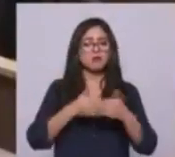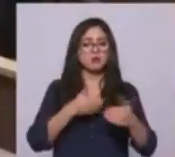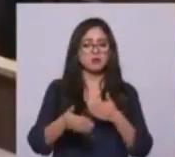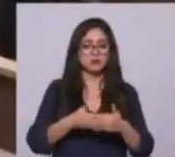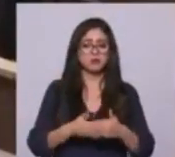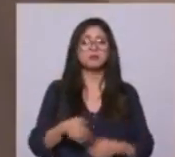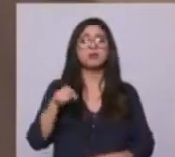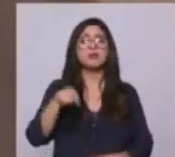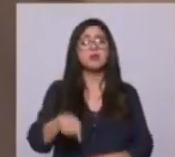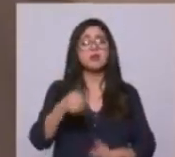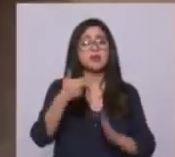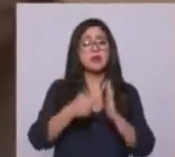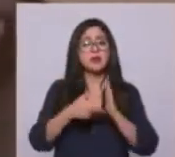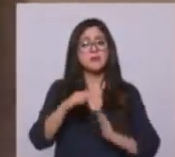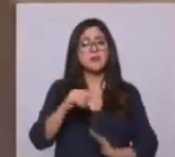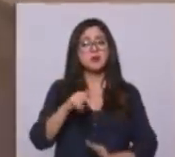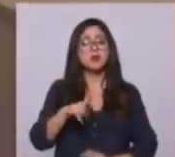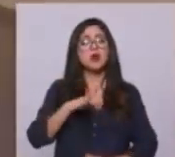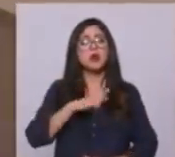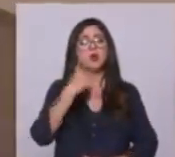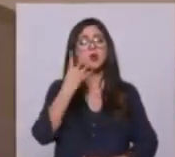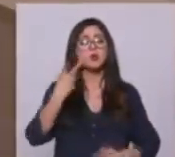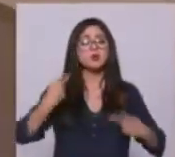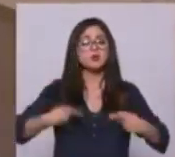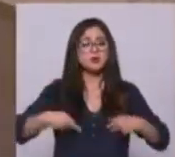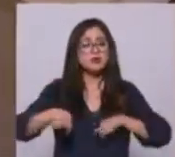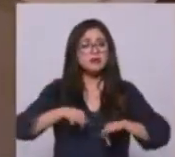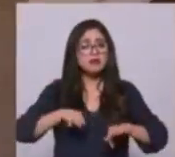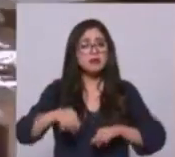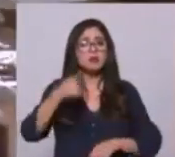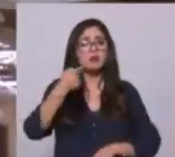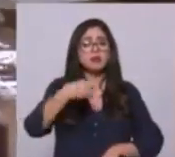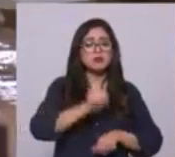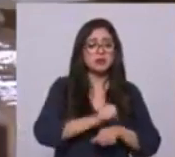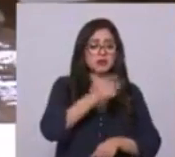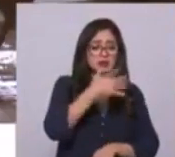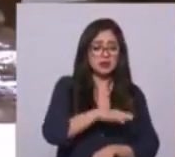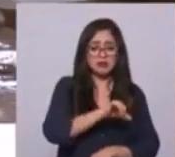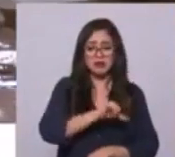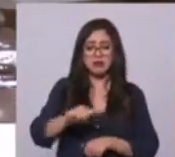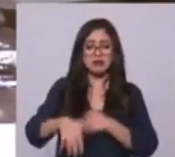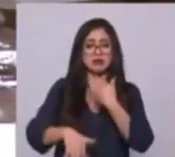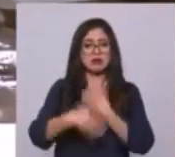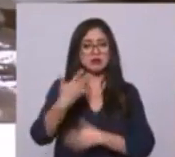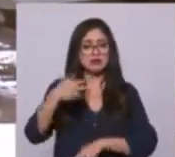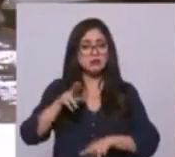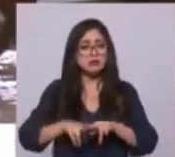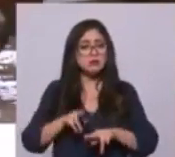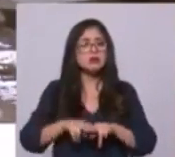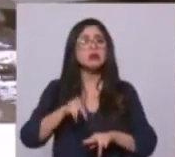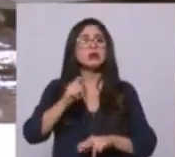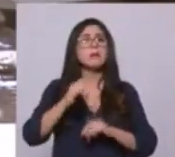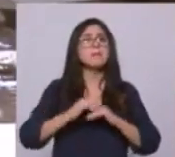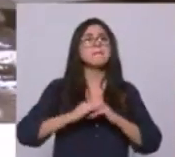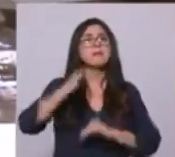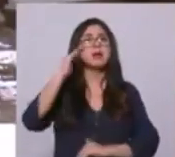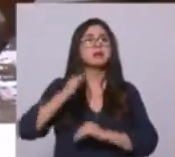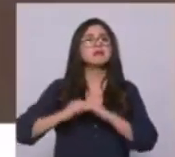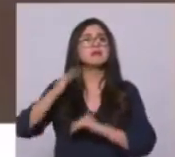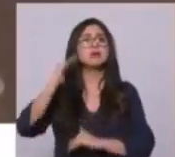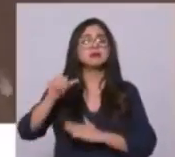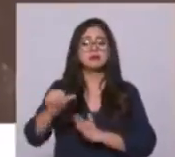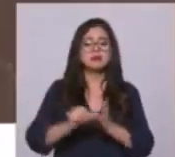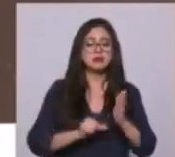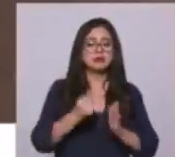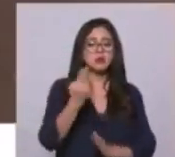taller de Mauricio hay 4 trabajadores, quienes por semana fabrican de 10 a 15 muebles, aunque esa cifra se incrementa en